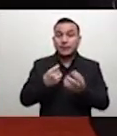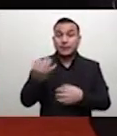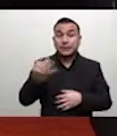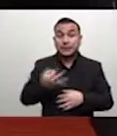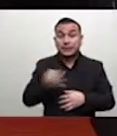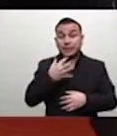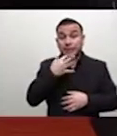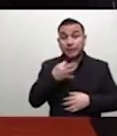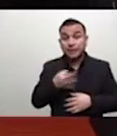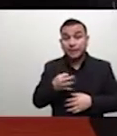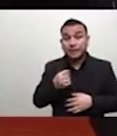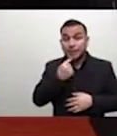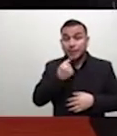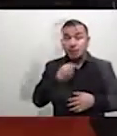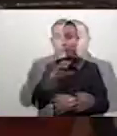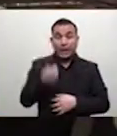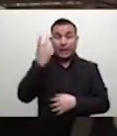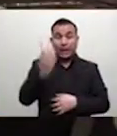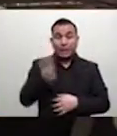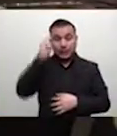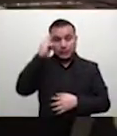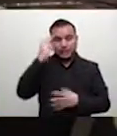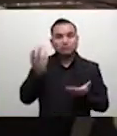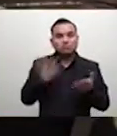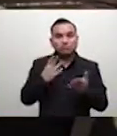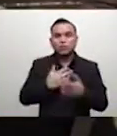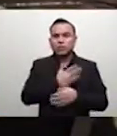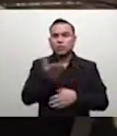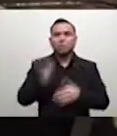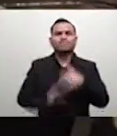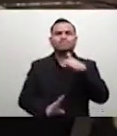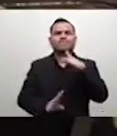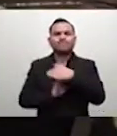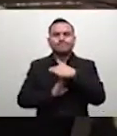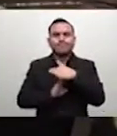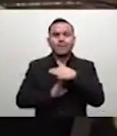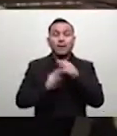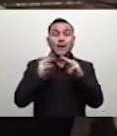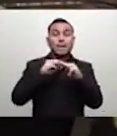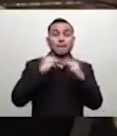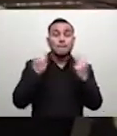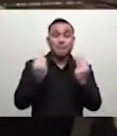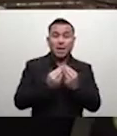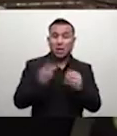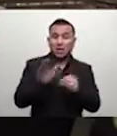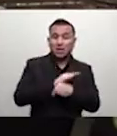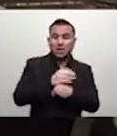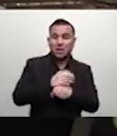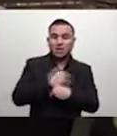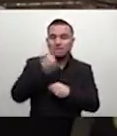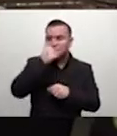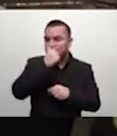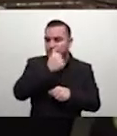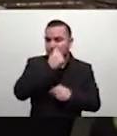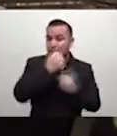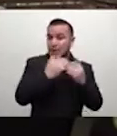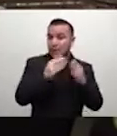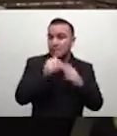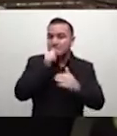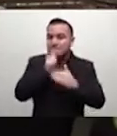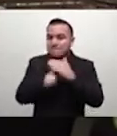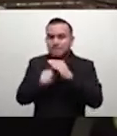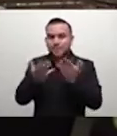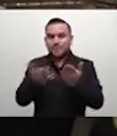mikel lo necesitaban porque venía el de loeb hemos impactado en toda la criminalidad del país hemos